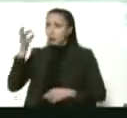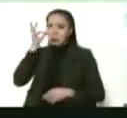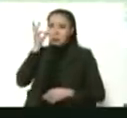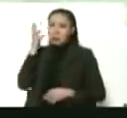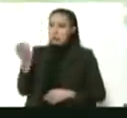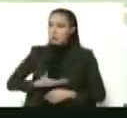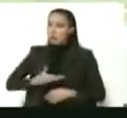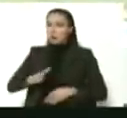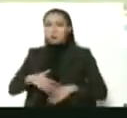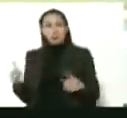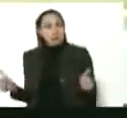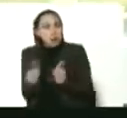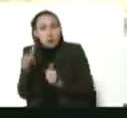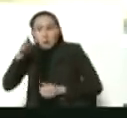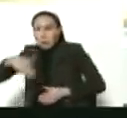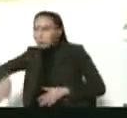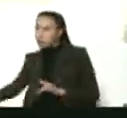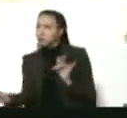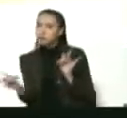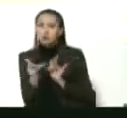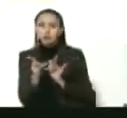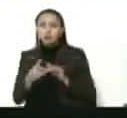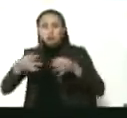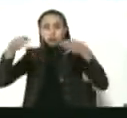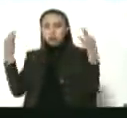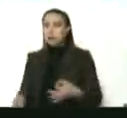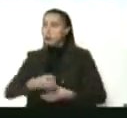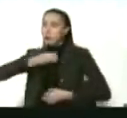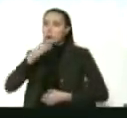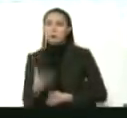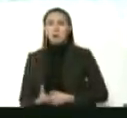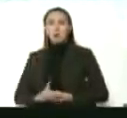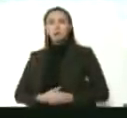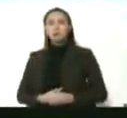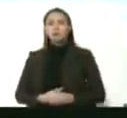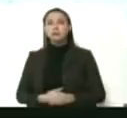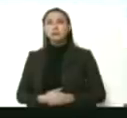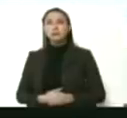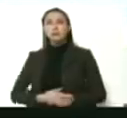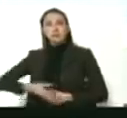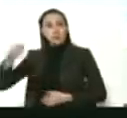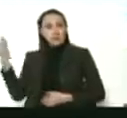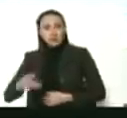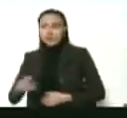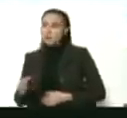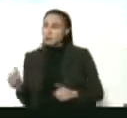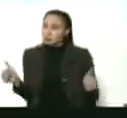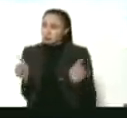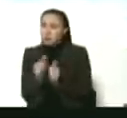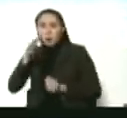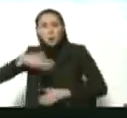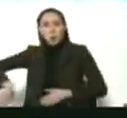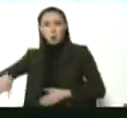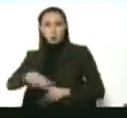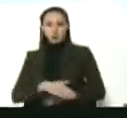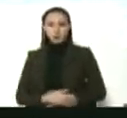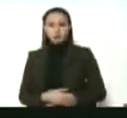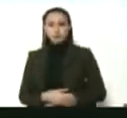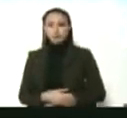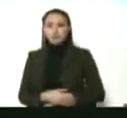Con el pueblo, siempre con el pueblo. Para bien, para mejor, siempre con el pueblo. En este caso